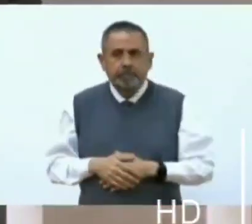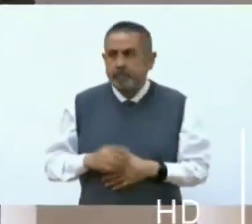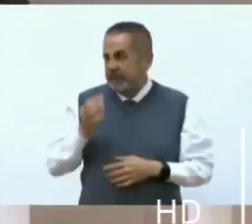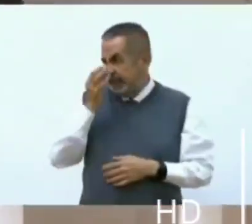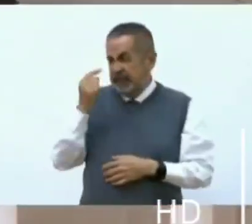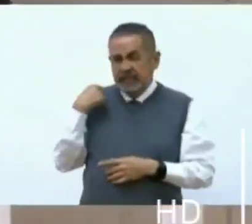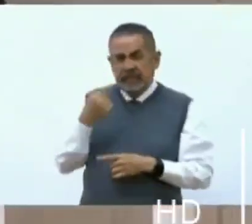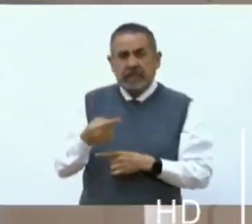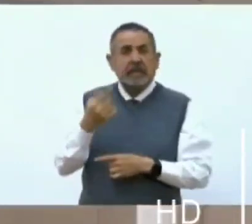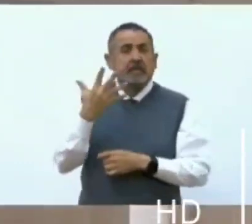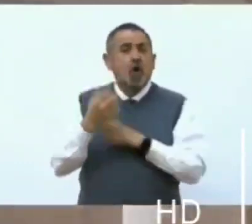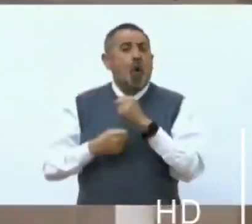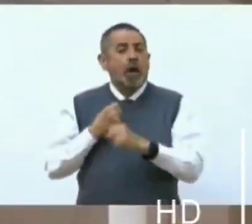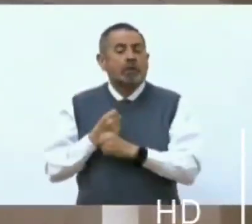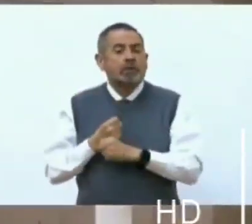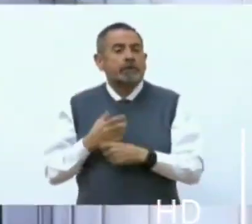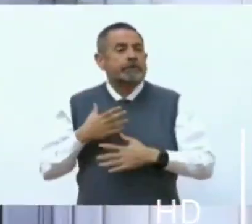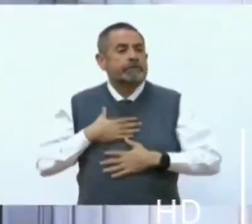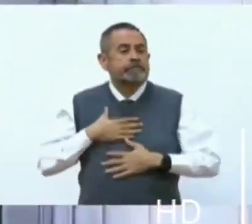5 años,